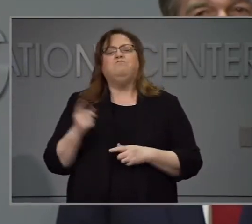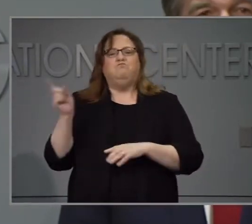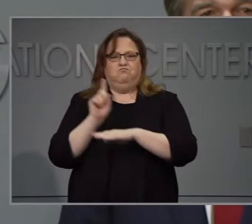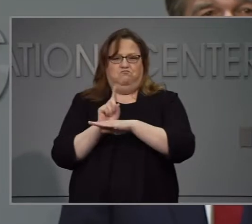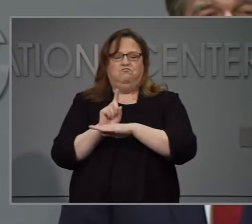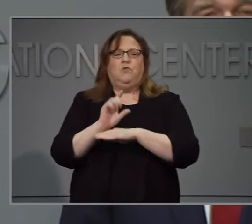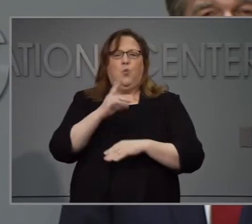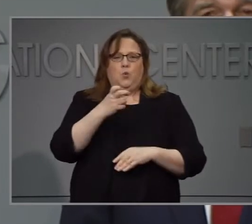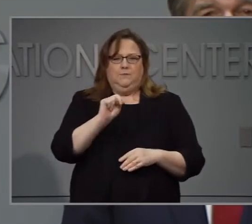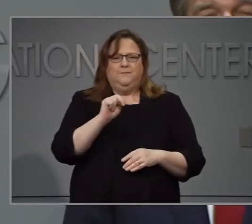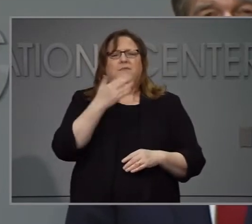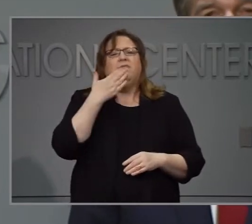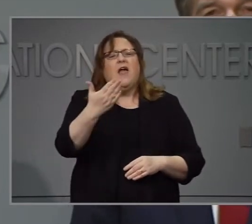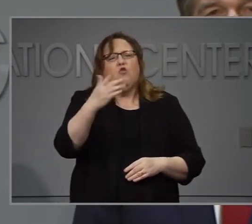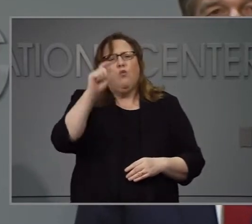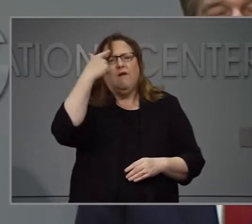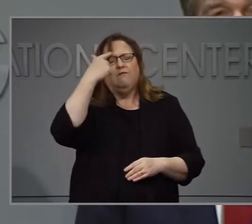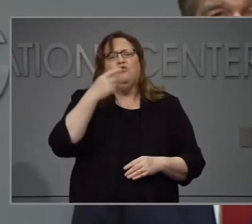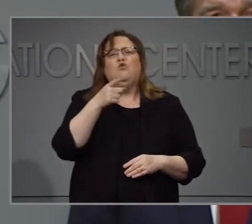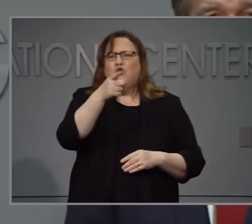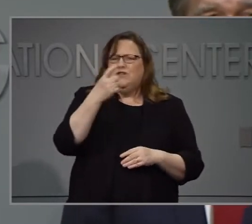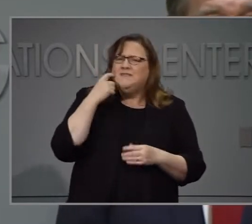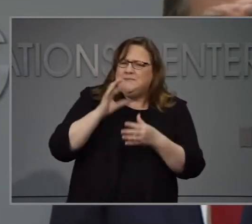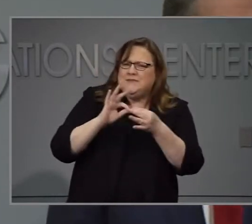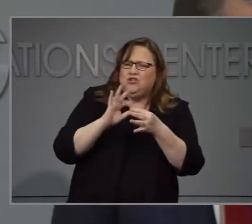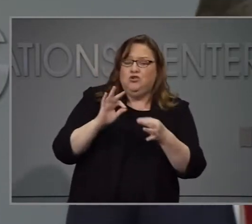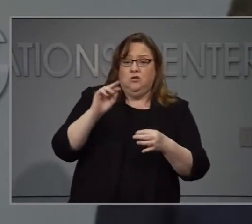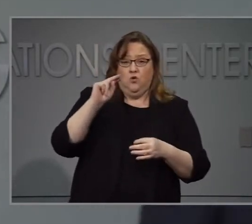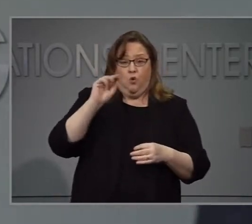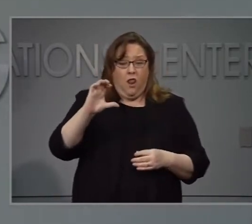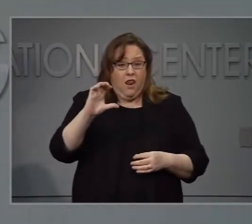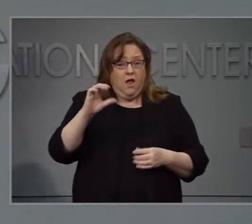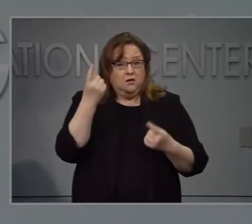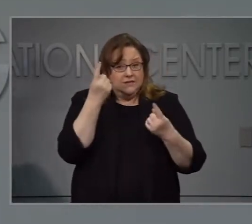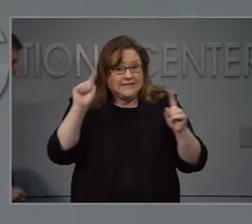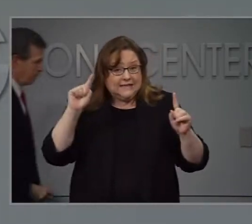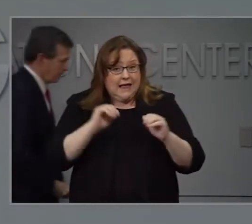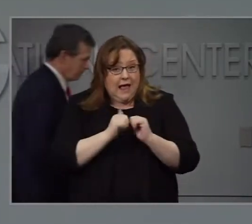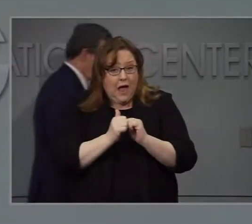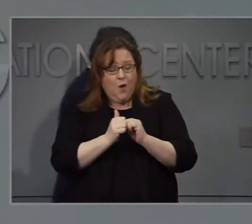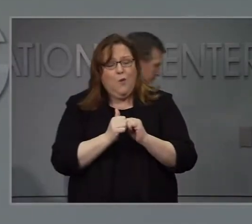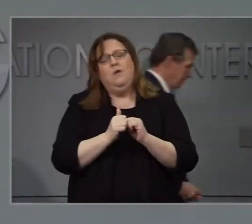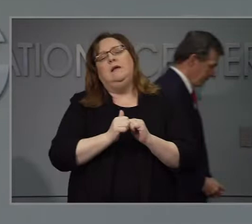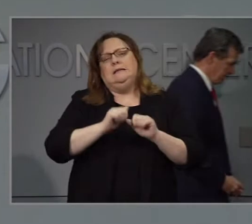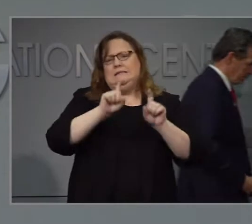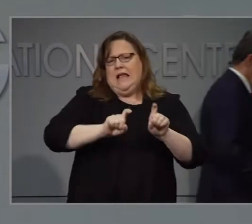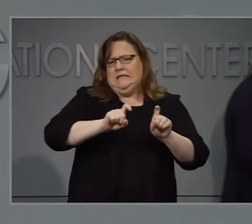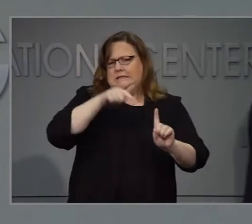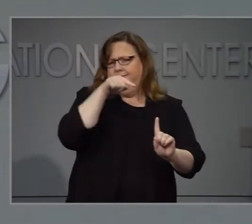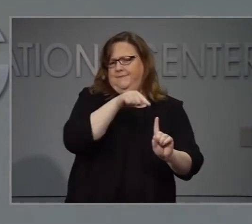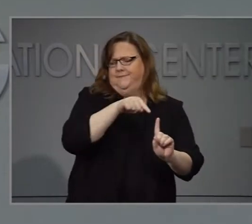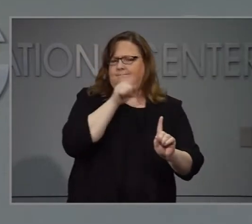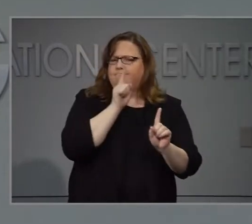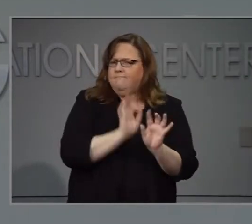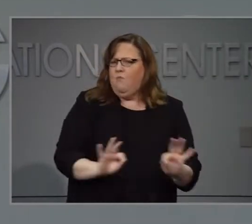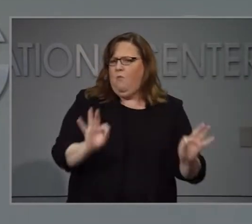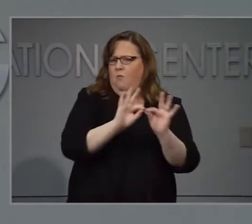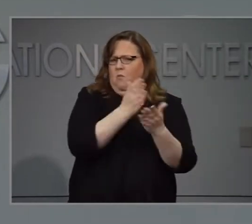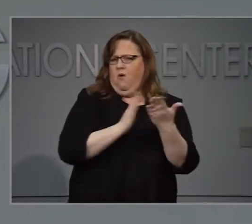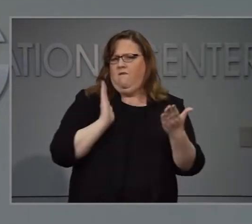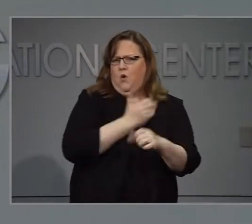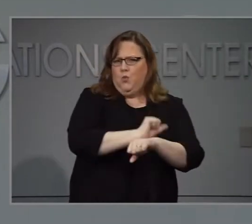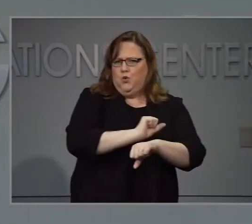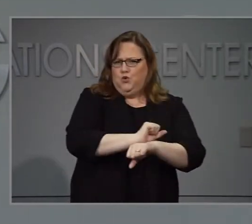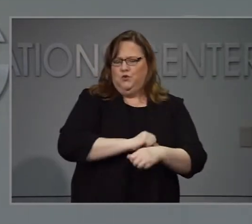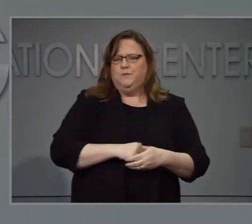gracias gobernador como usted mencionó para que carolina el nordeste alaban a la delantera de la curva las